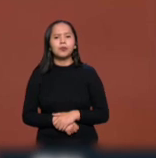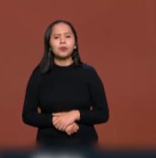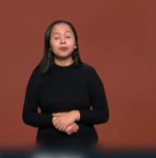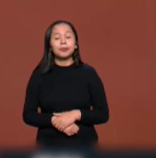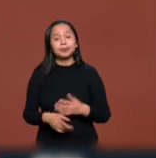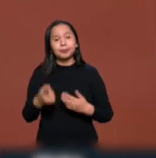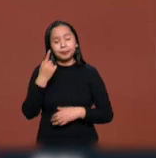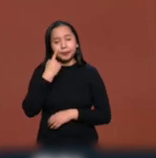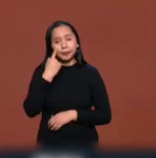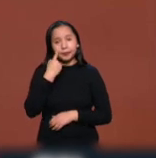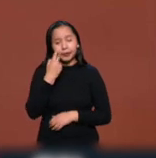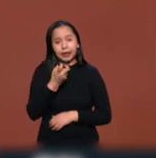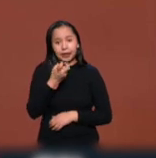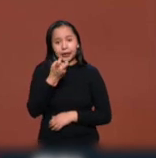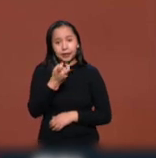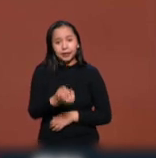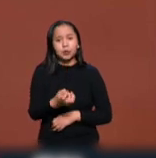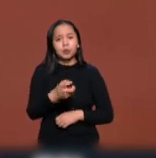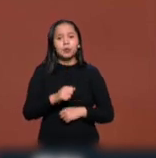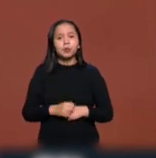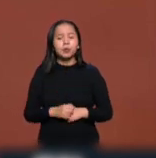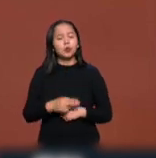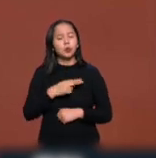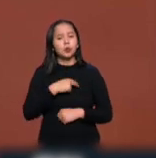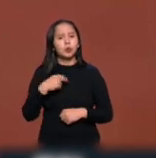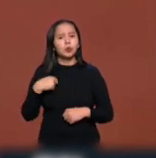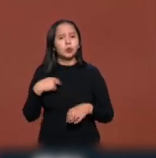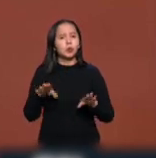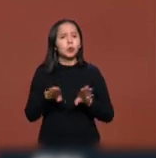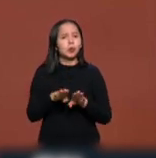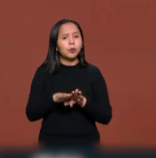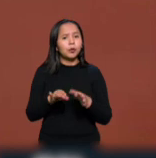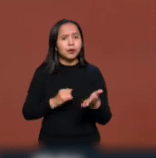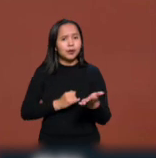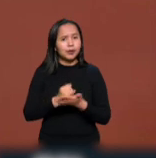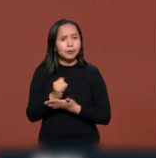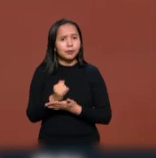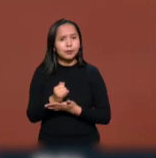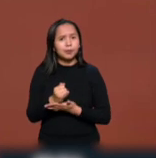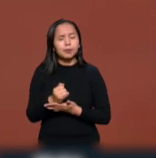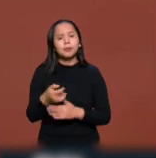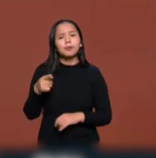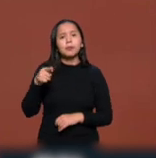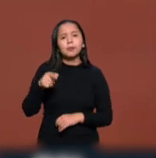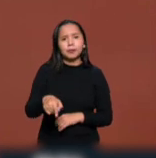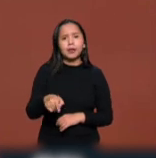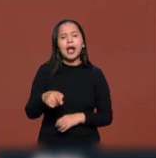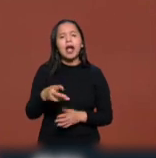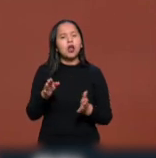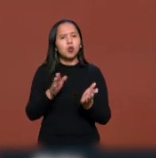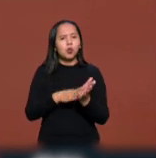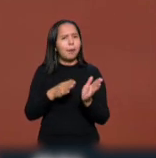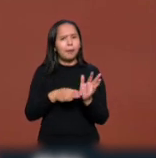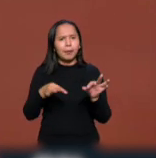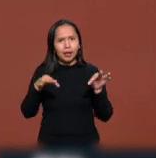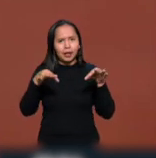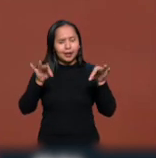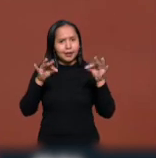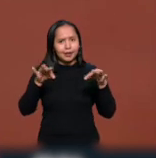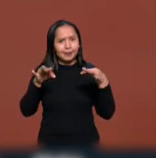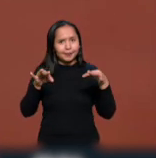En este caso, entonces, no estamos frente a una decisión, sino solo frente a un documento de